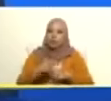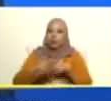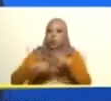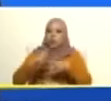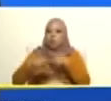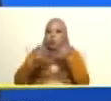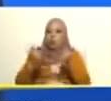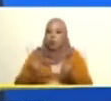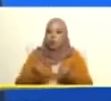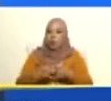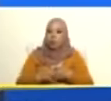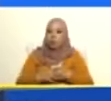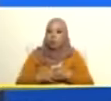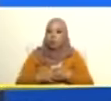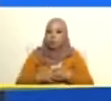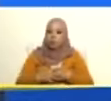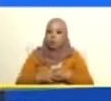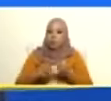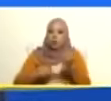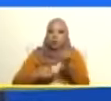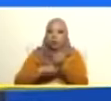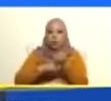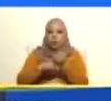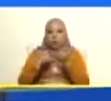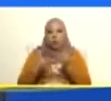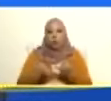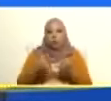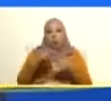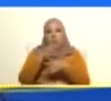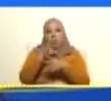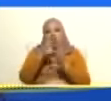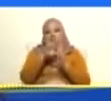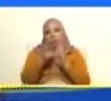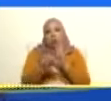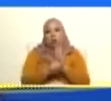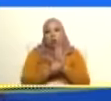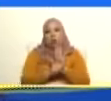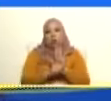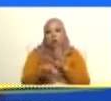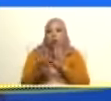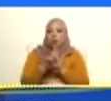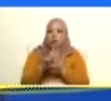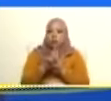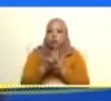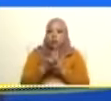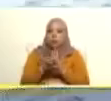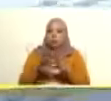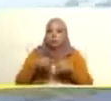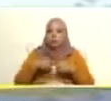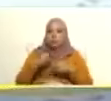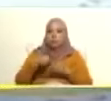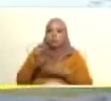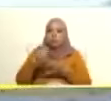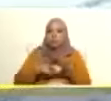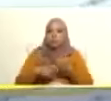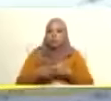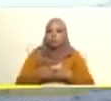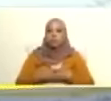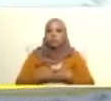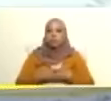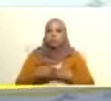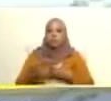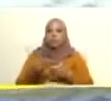Procedo con las facultades que me da la Constitución y la ley a firmar y